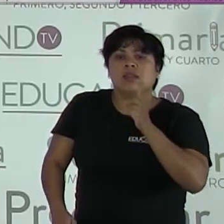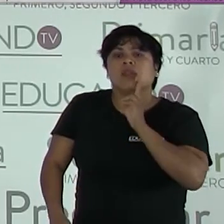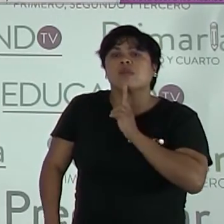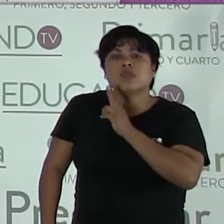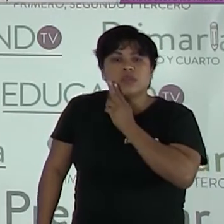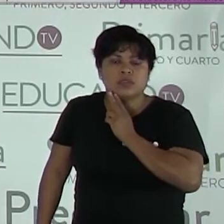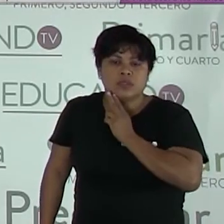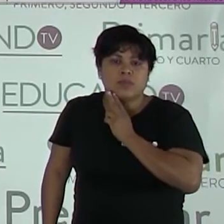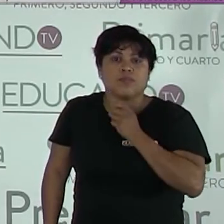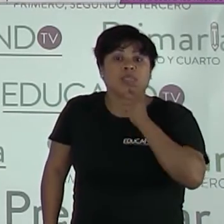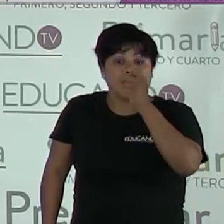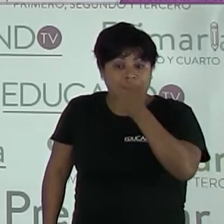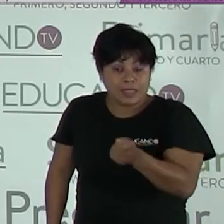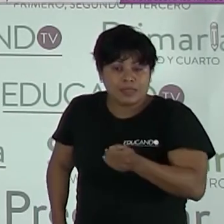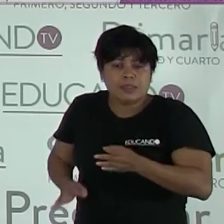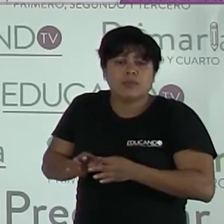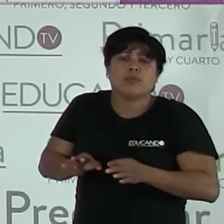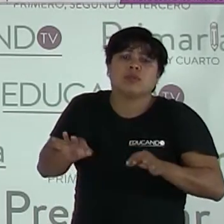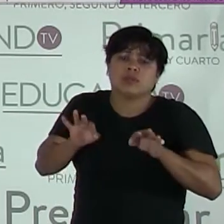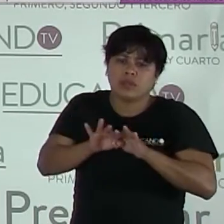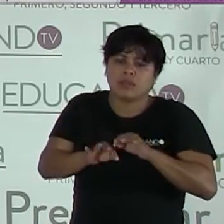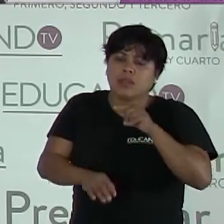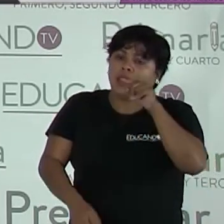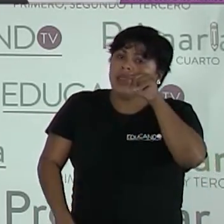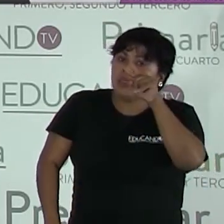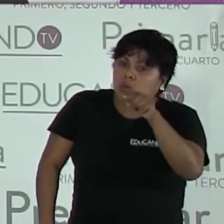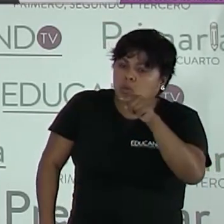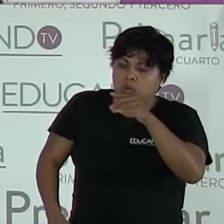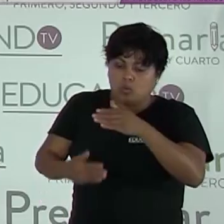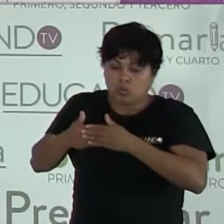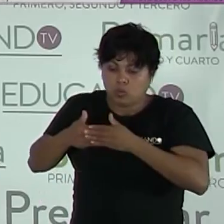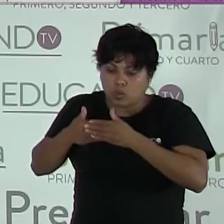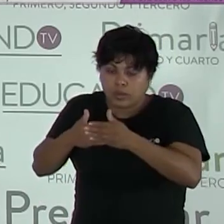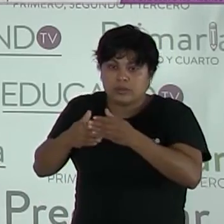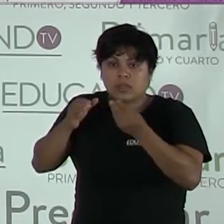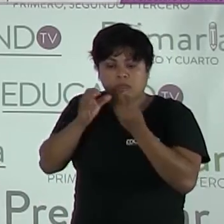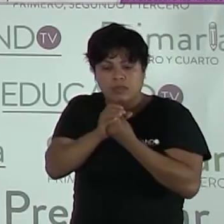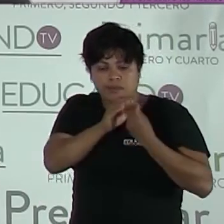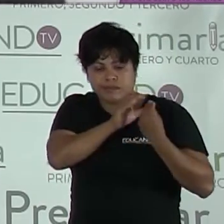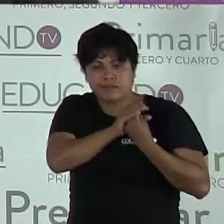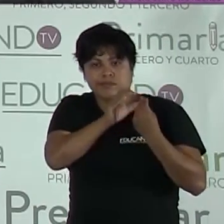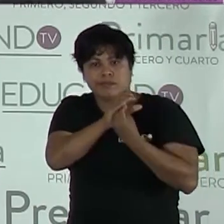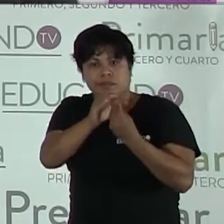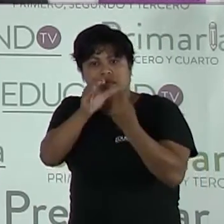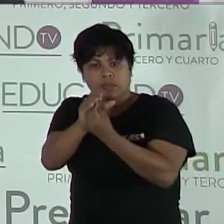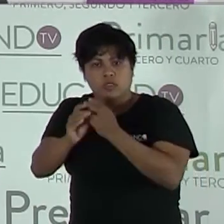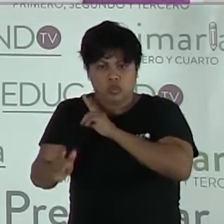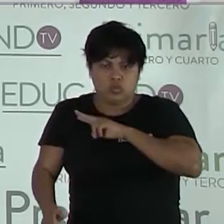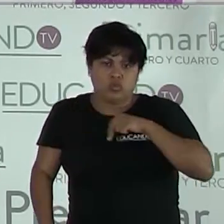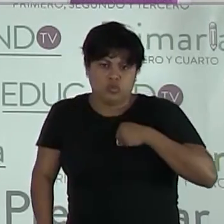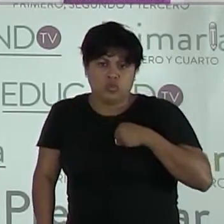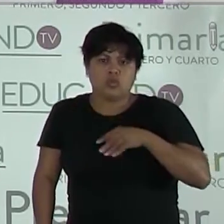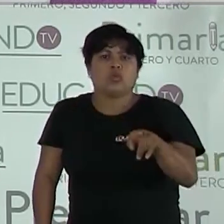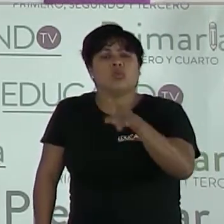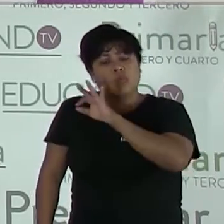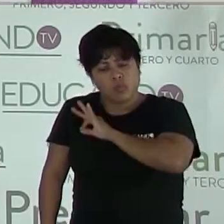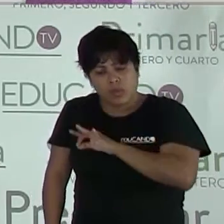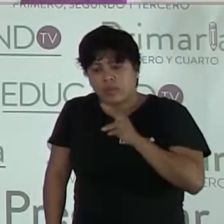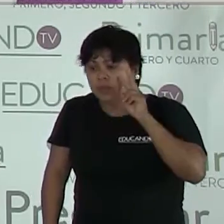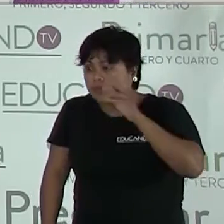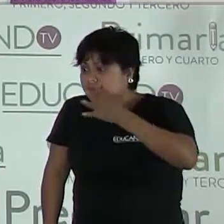la noticia. Es importante que tú, durante todas estas sesiones que hemos trabajado,